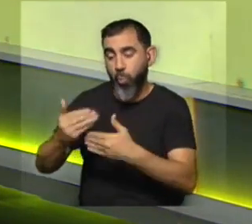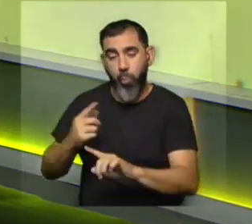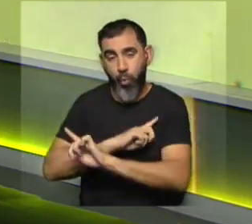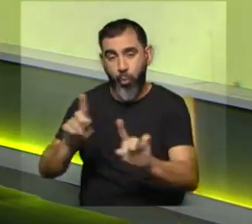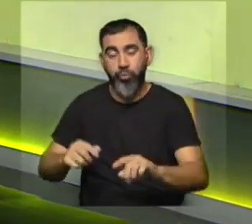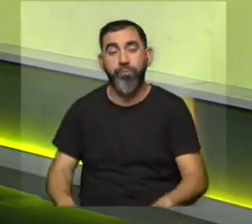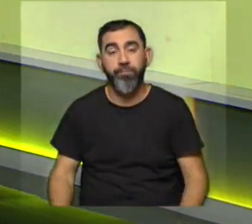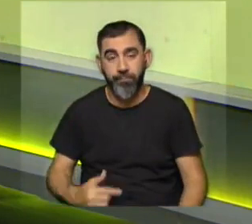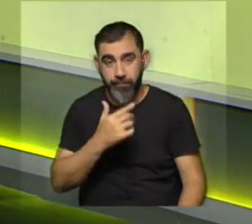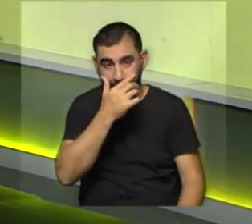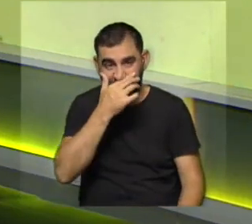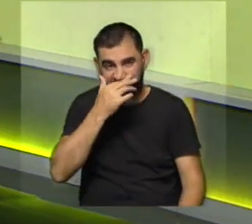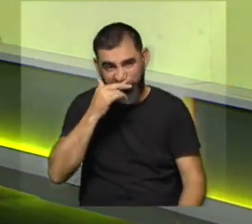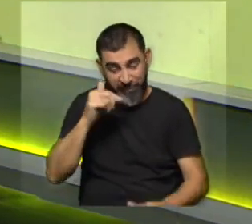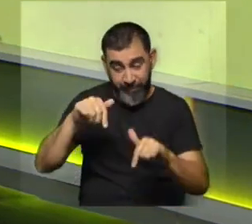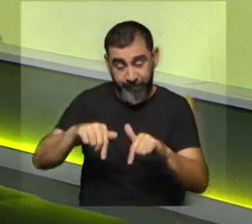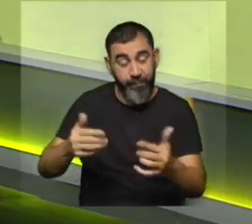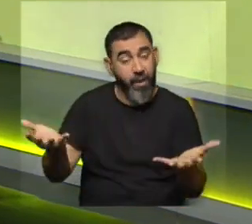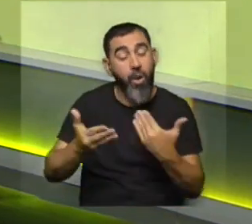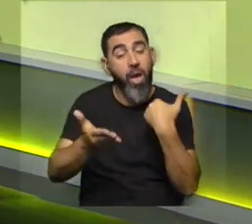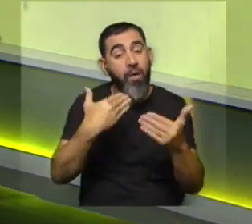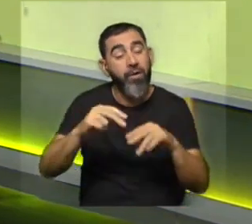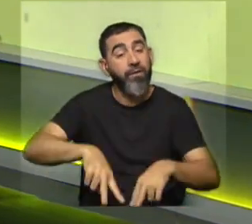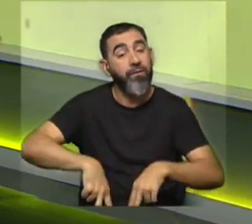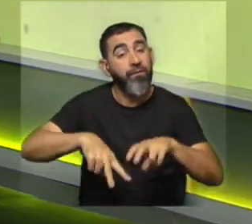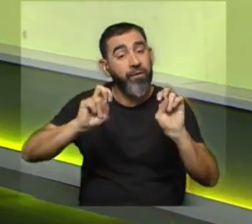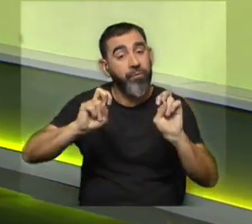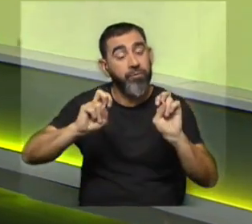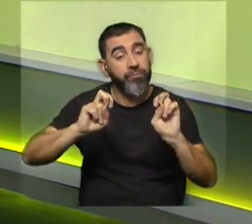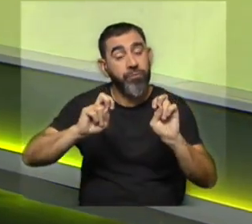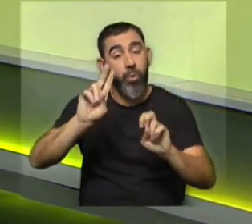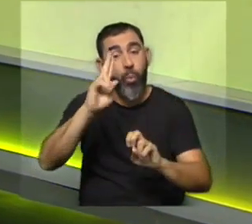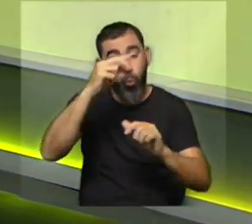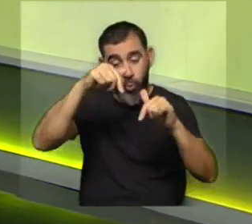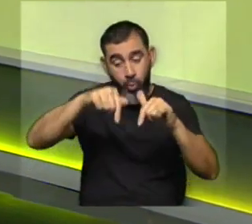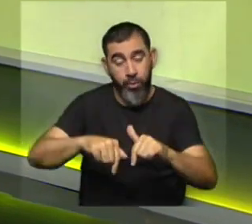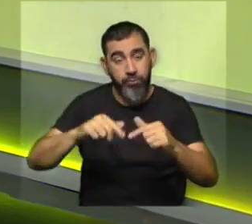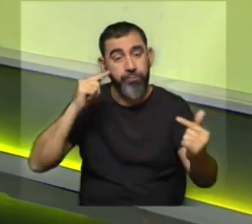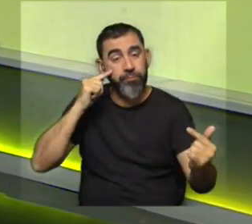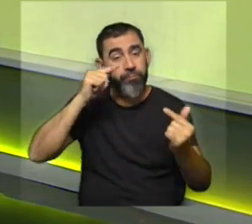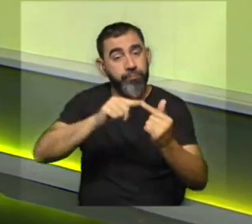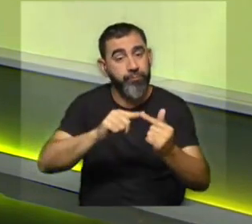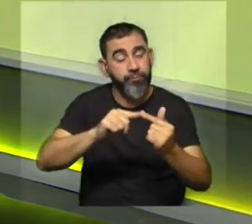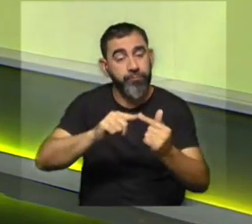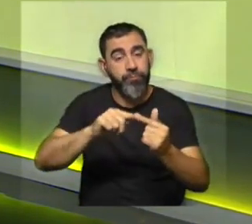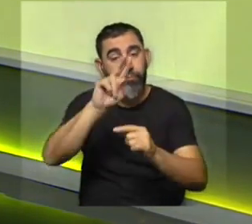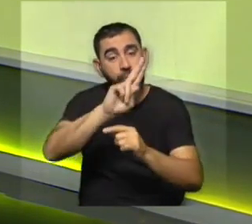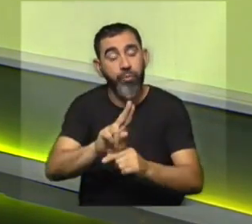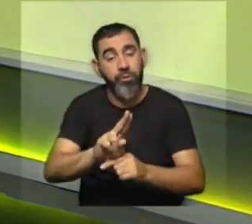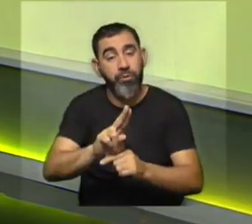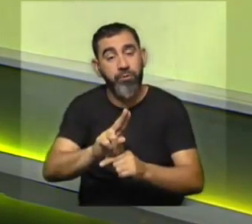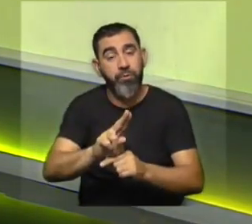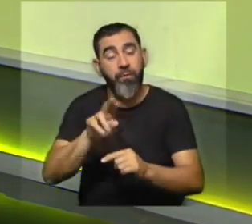su cuenta. En este caso, vamos a hablar de investigaciones que se desarrollan en Uruguay buscando la utilización de